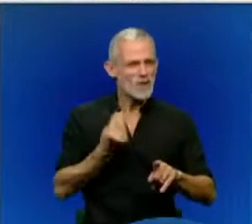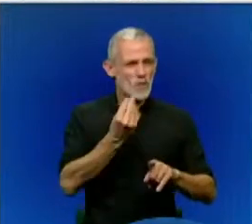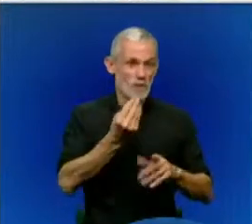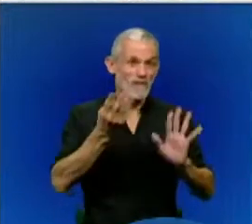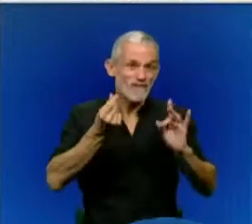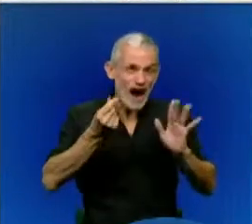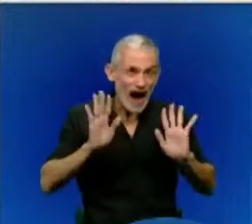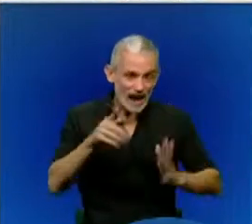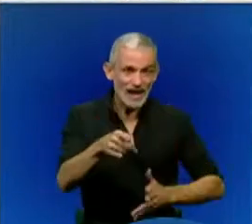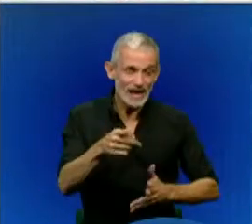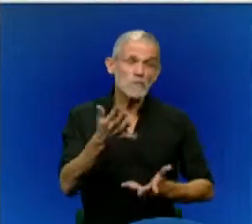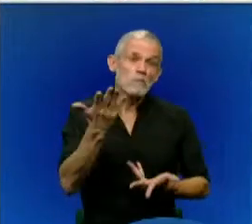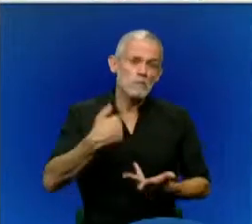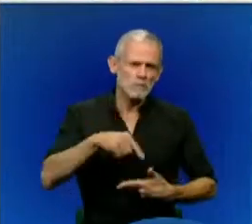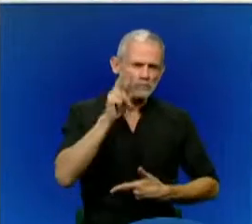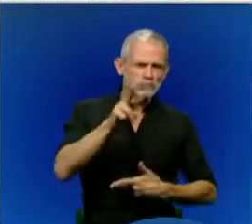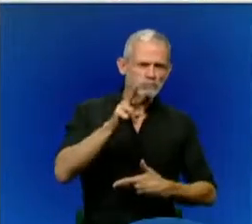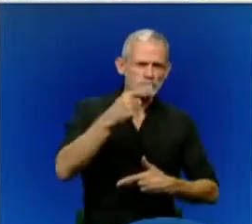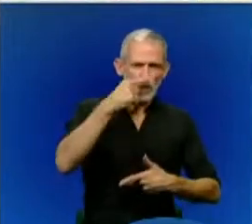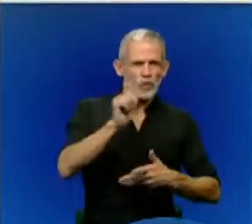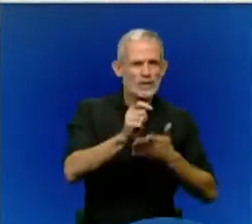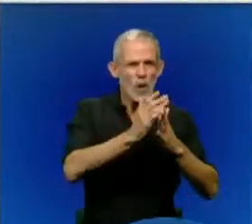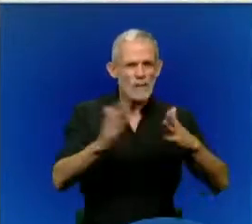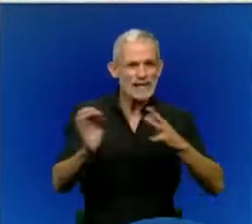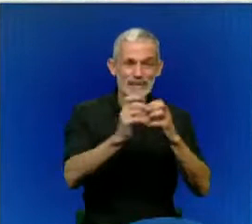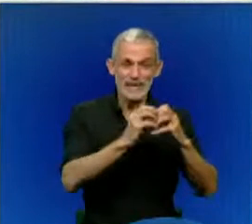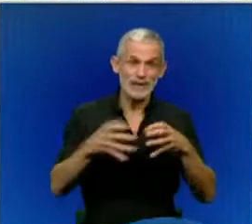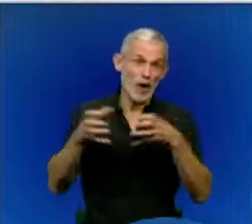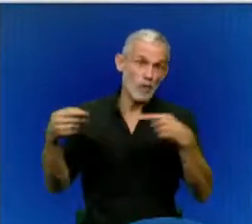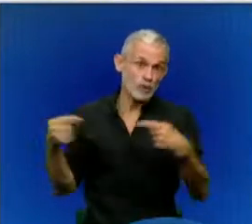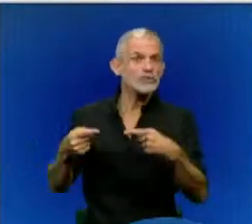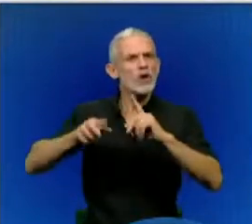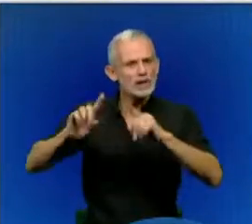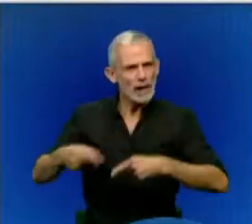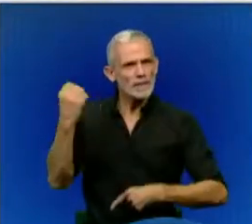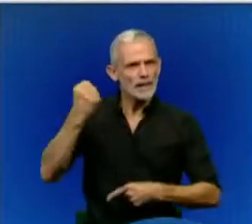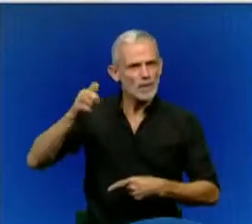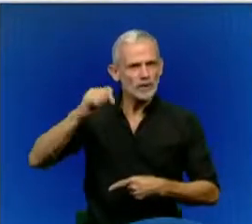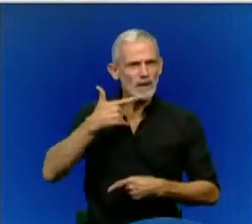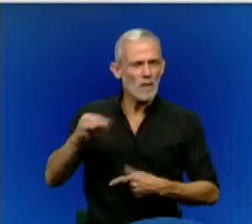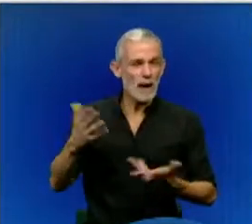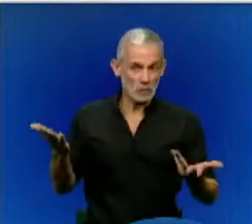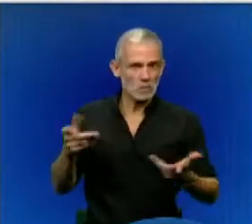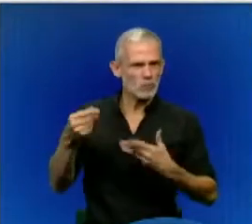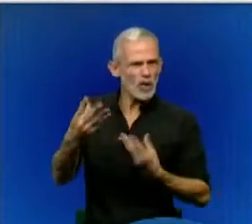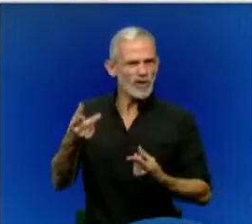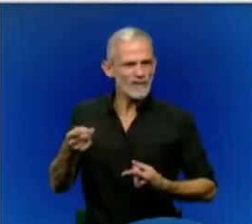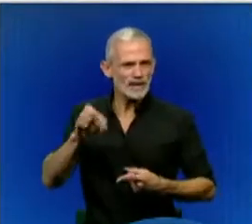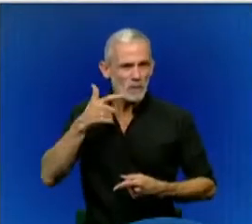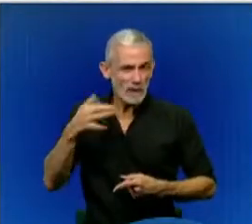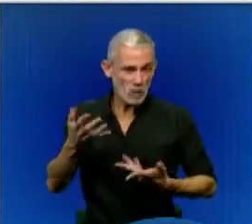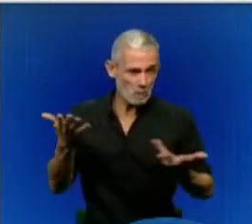para nosotros son valiosas y sin duda hemos visto en estos últimos meses de debate que para la oposición también lo son y muchísimo por cómo han defendido